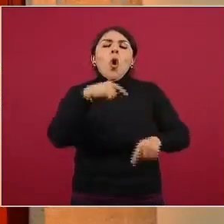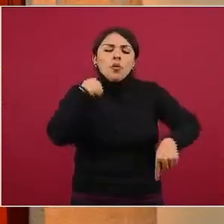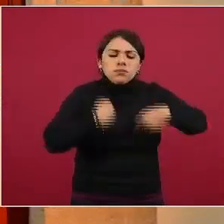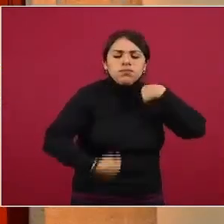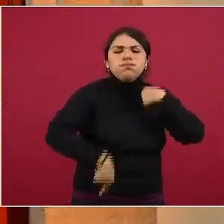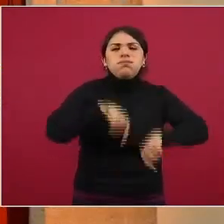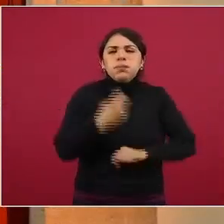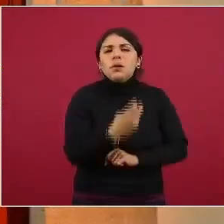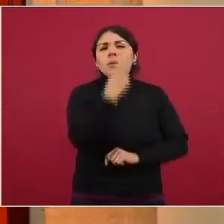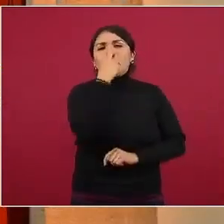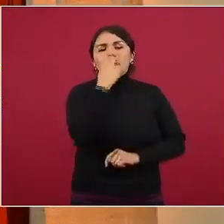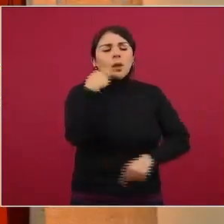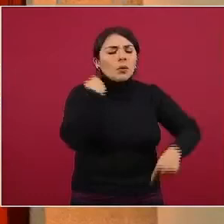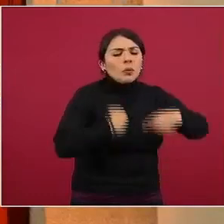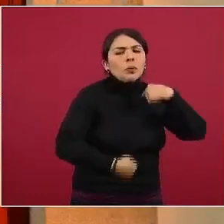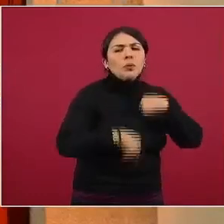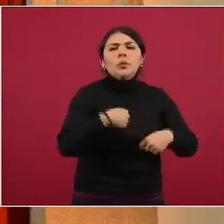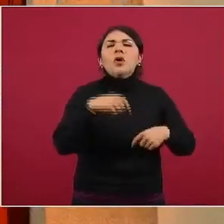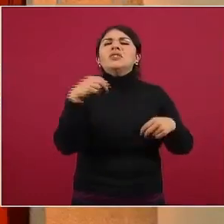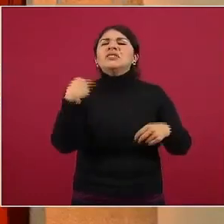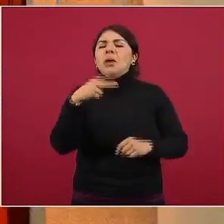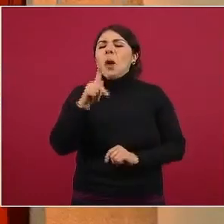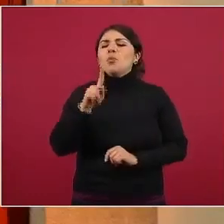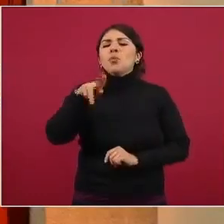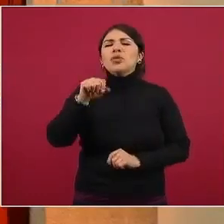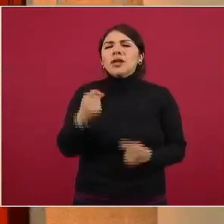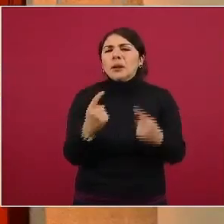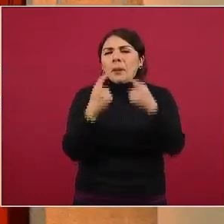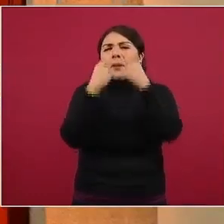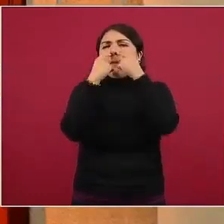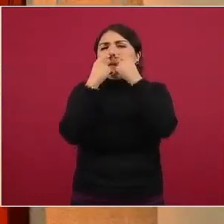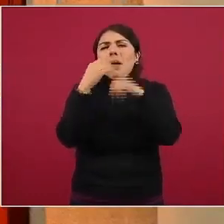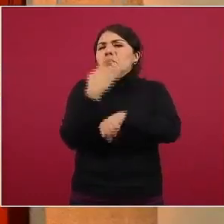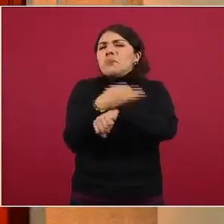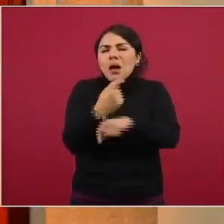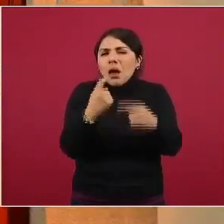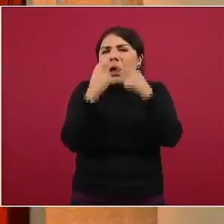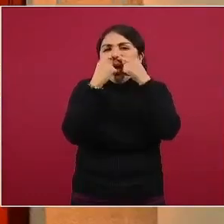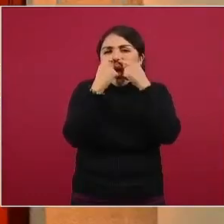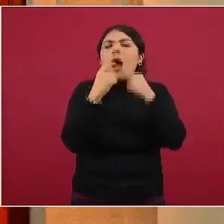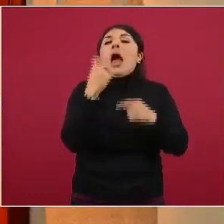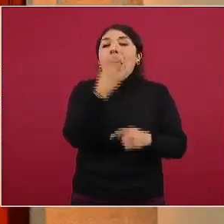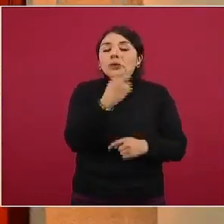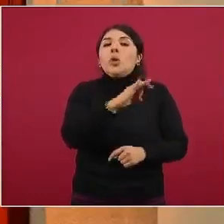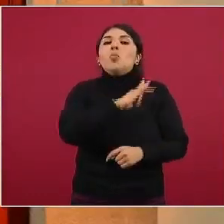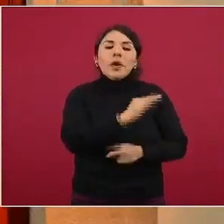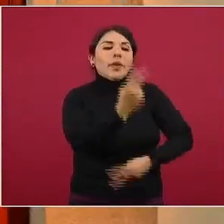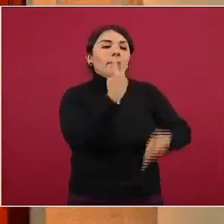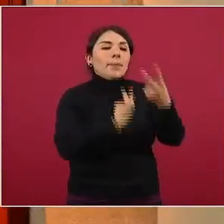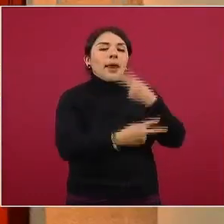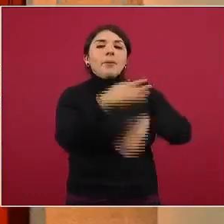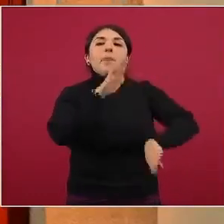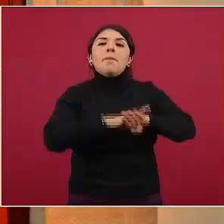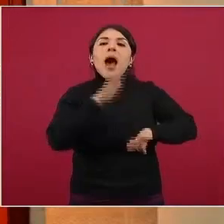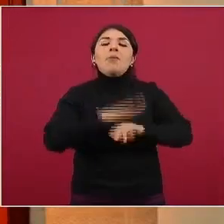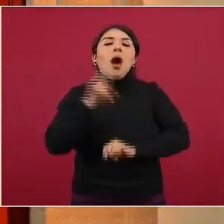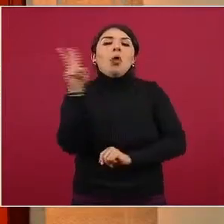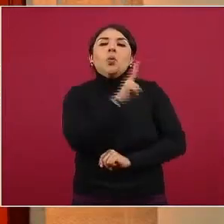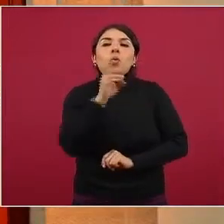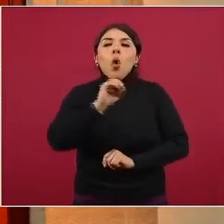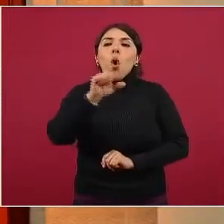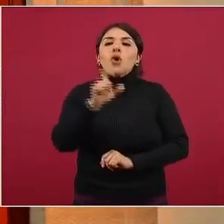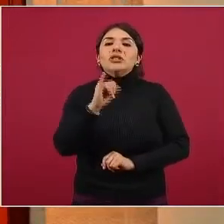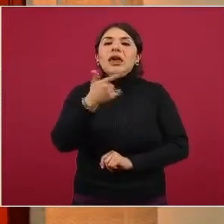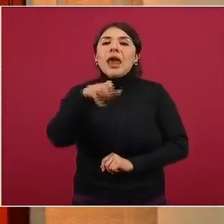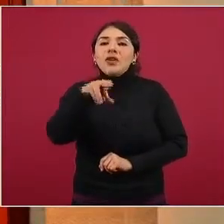respira a través de puntas nasales o mascarillas, que esto permite tener una saturación mayor de oxígeno, y uno de